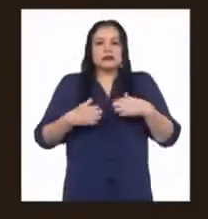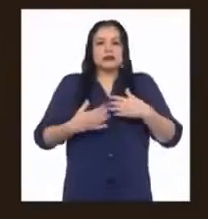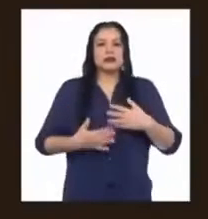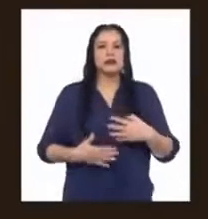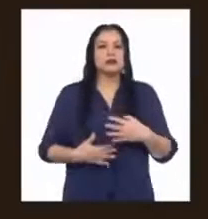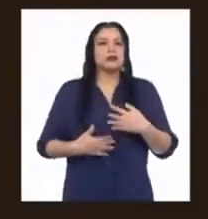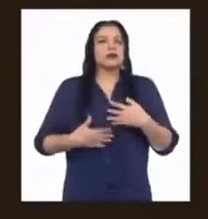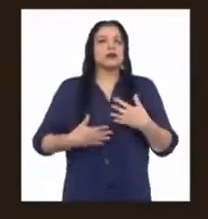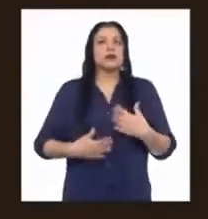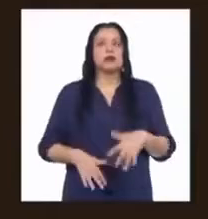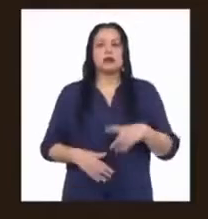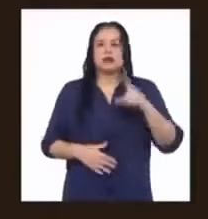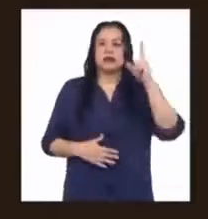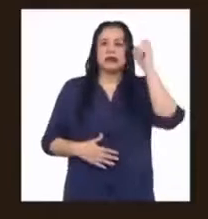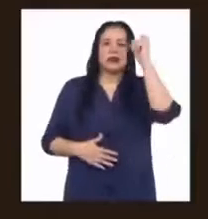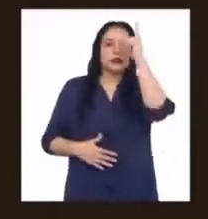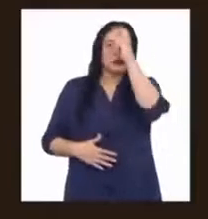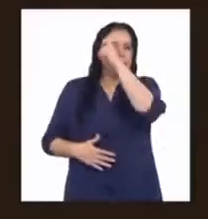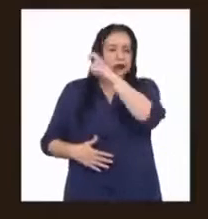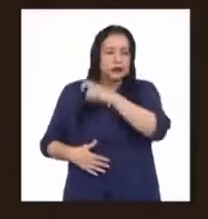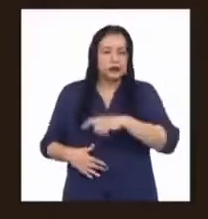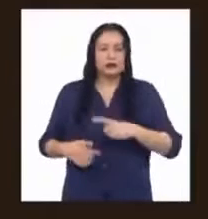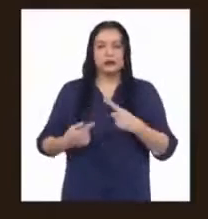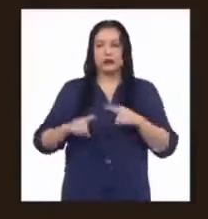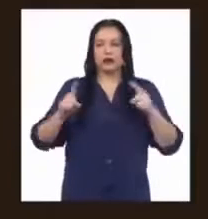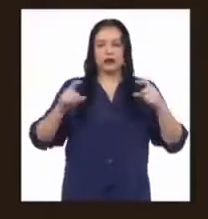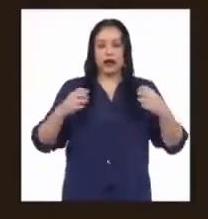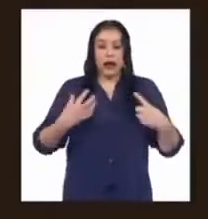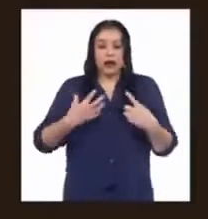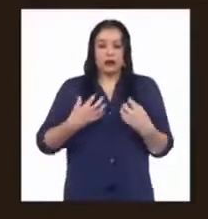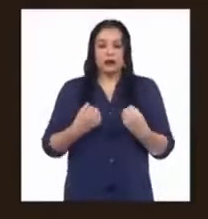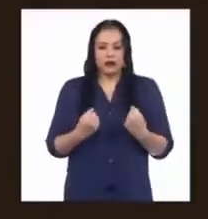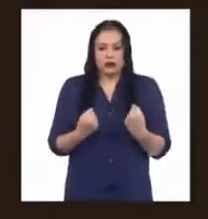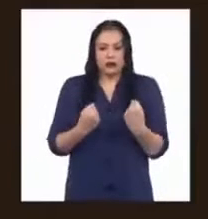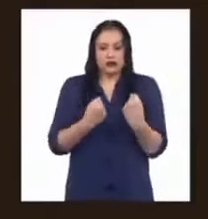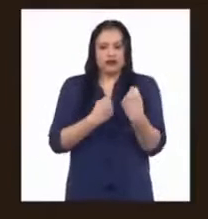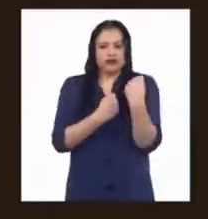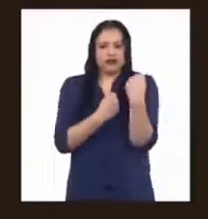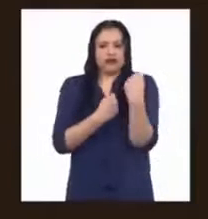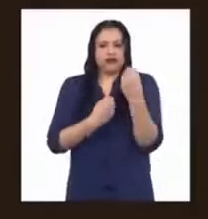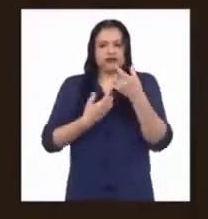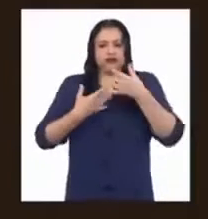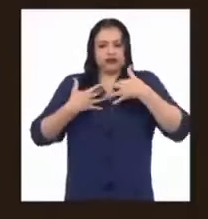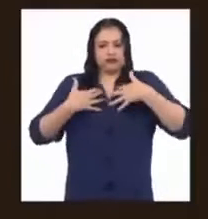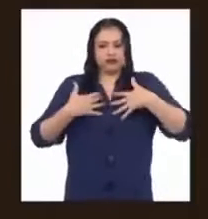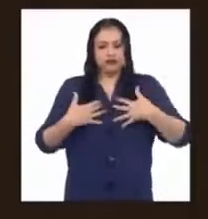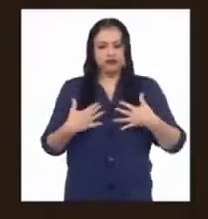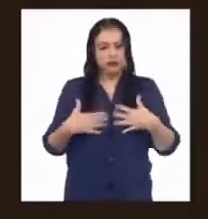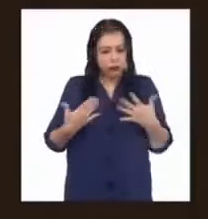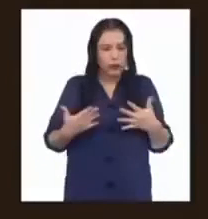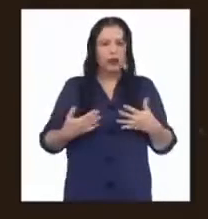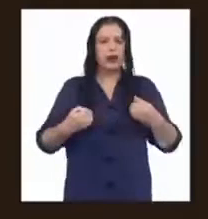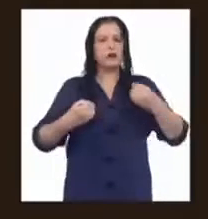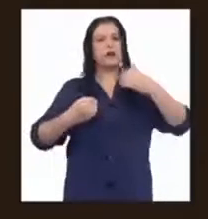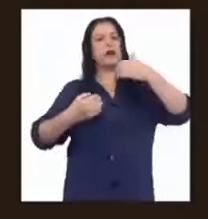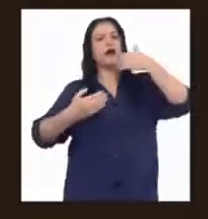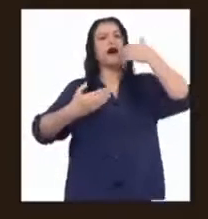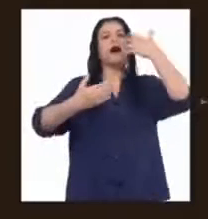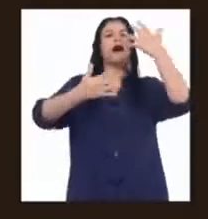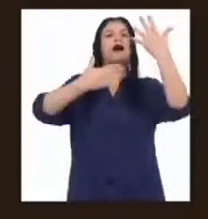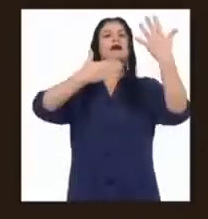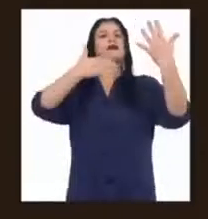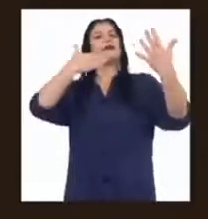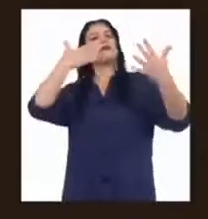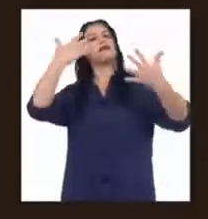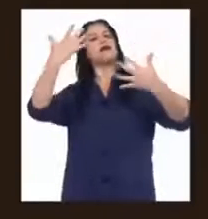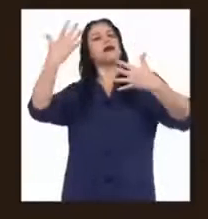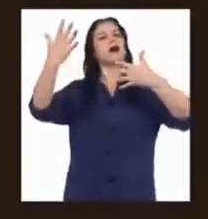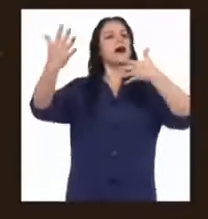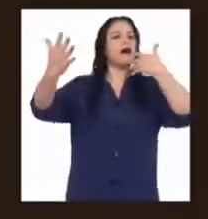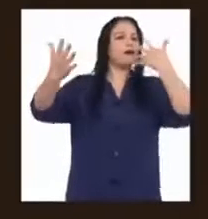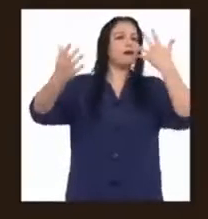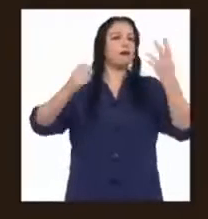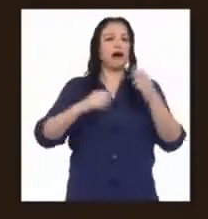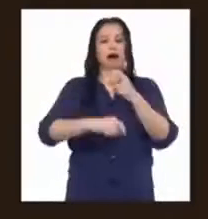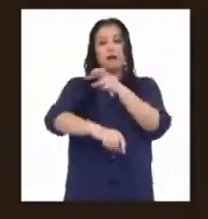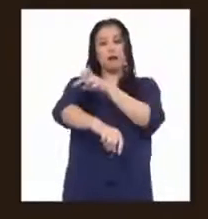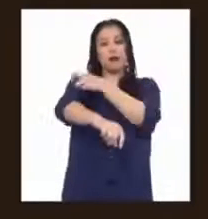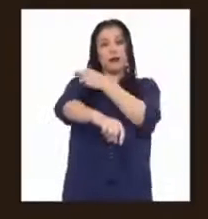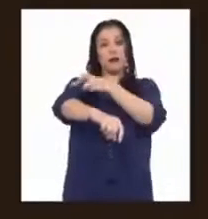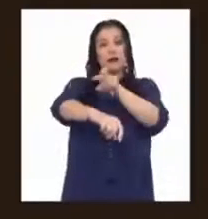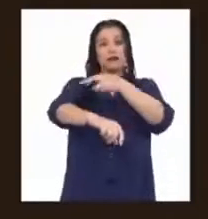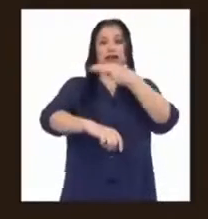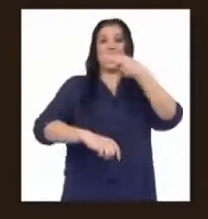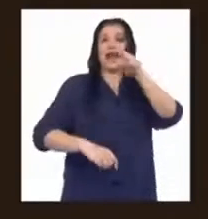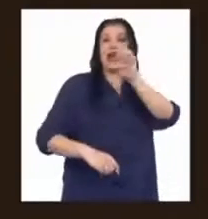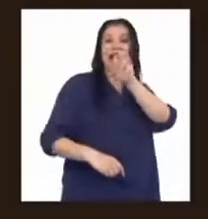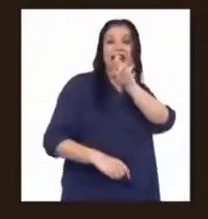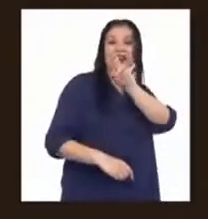respirar. Pero algo se apoderó de mí y pude recitar completamente Los Heraldos Negros,